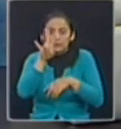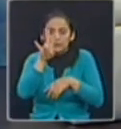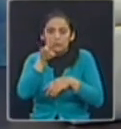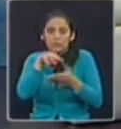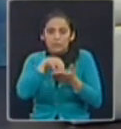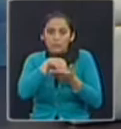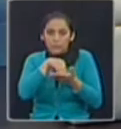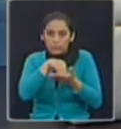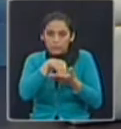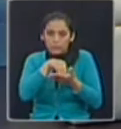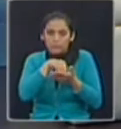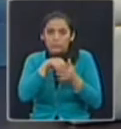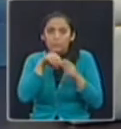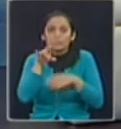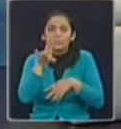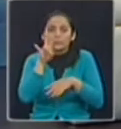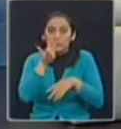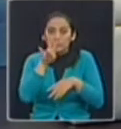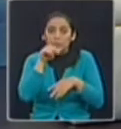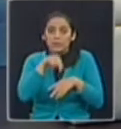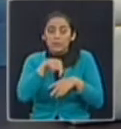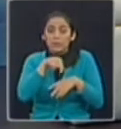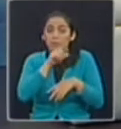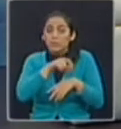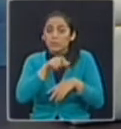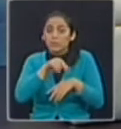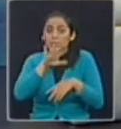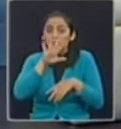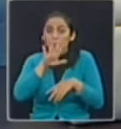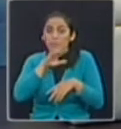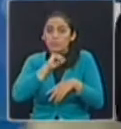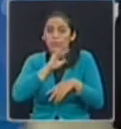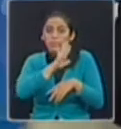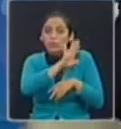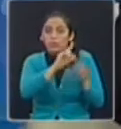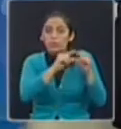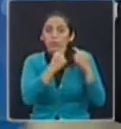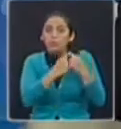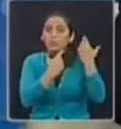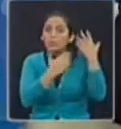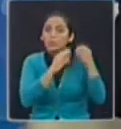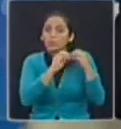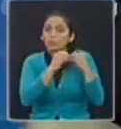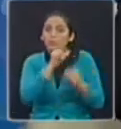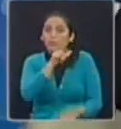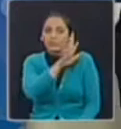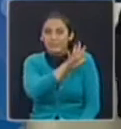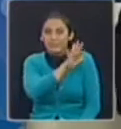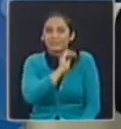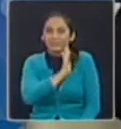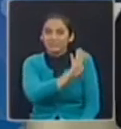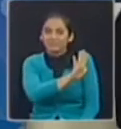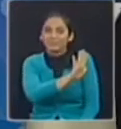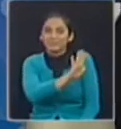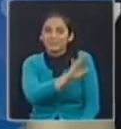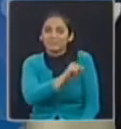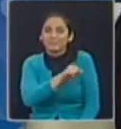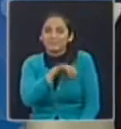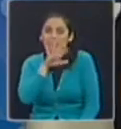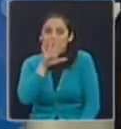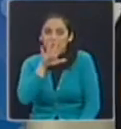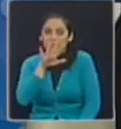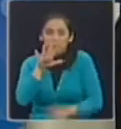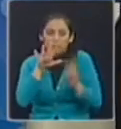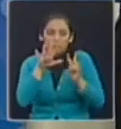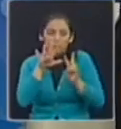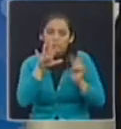de Alianza País. Y por lo tanto, cuando a ellos se les dice vamos a juzgar a alguien de Alianza País políticamente dentro de la Asamblea,